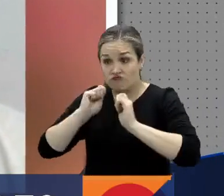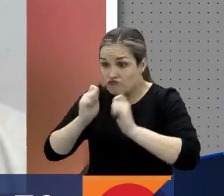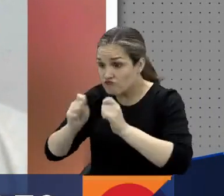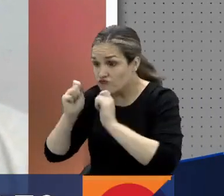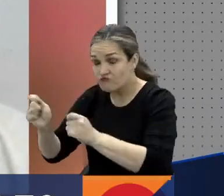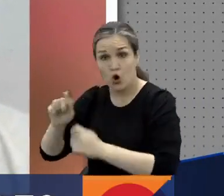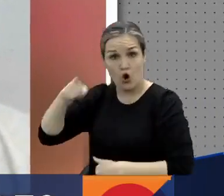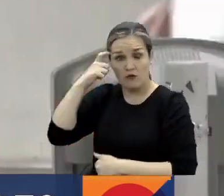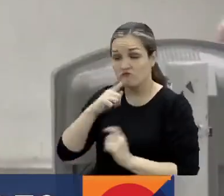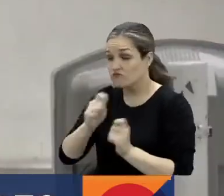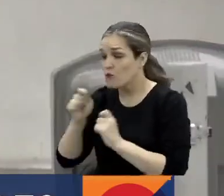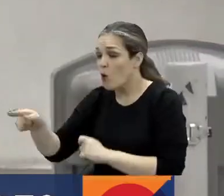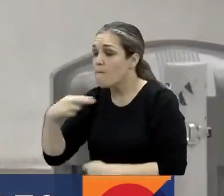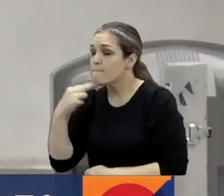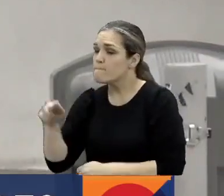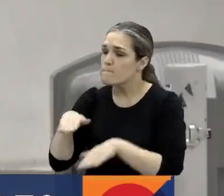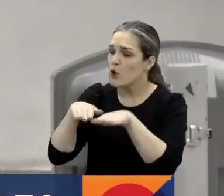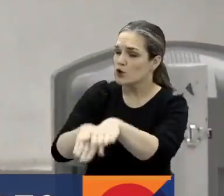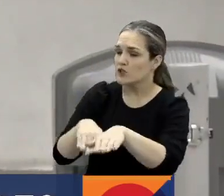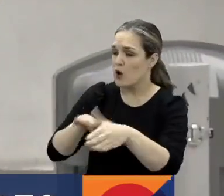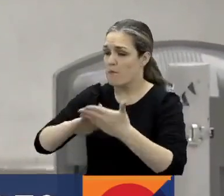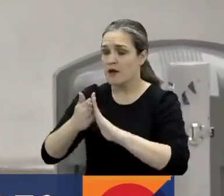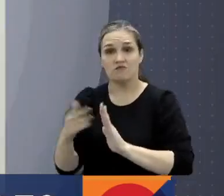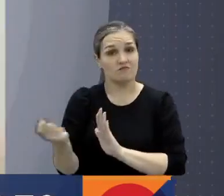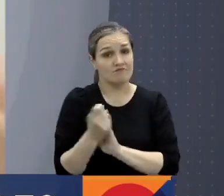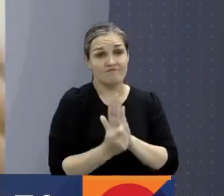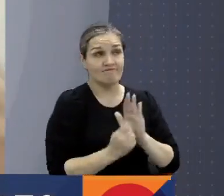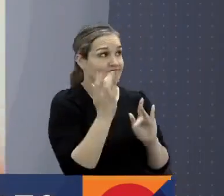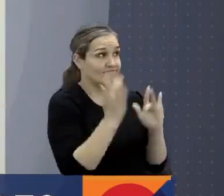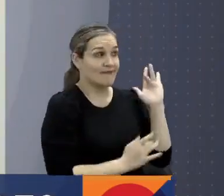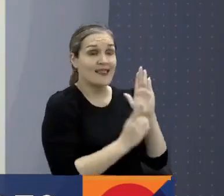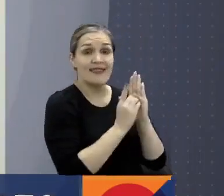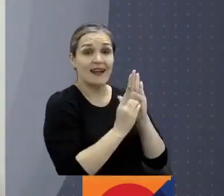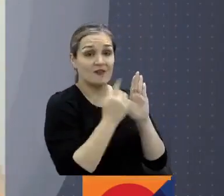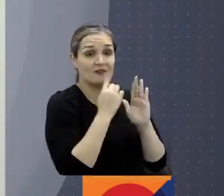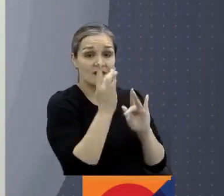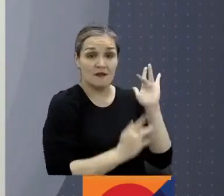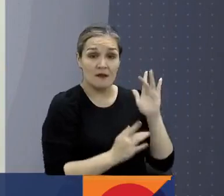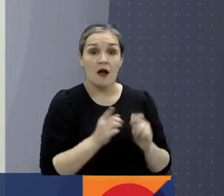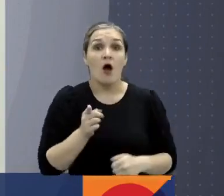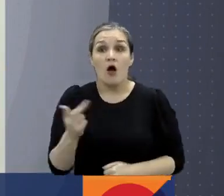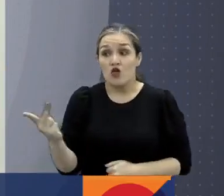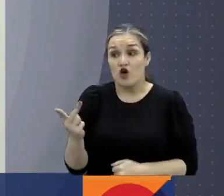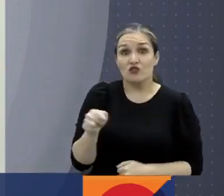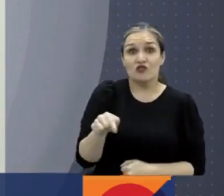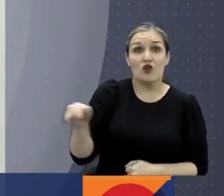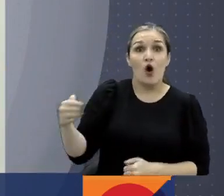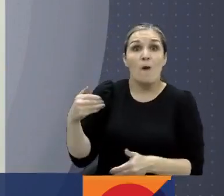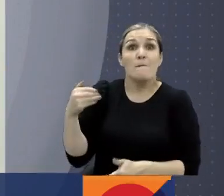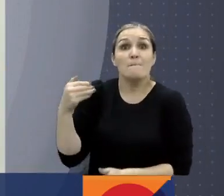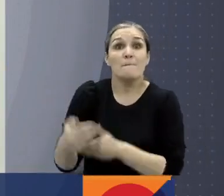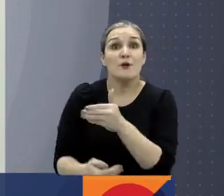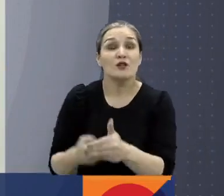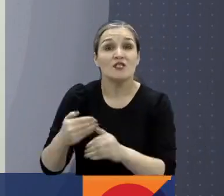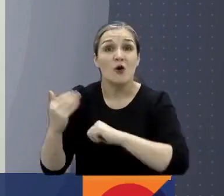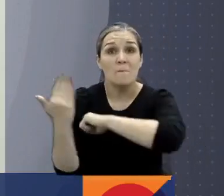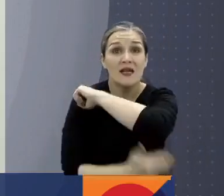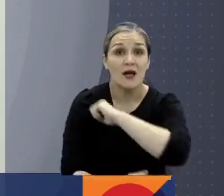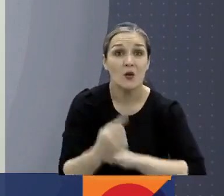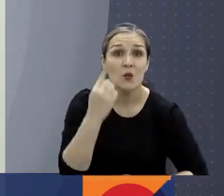paz, argumentando que no cumplen con los requisitos establecidos en el decreto. Están vinculados a, no a un proceso penal, sino a varios